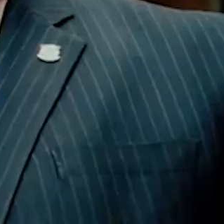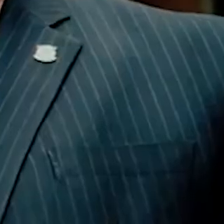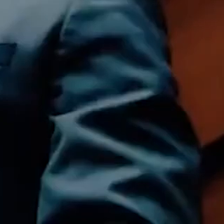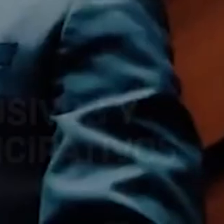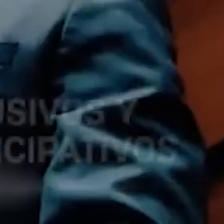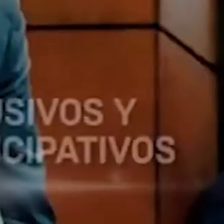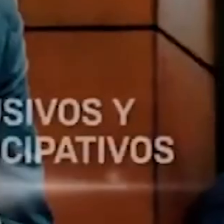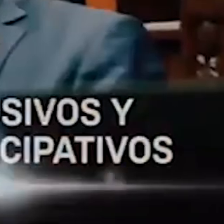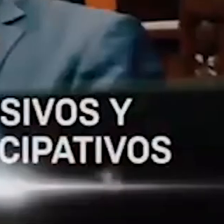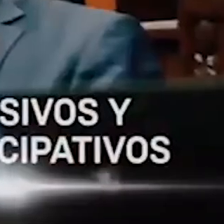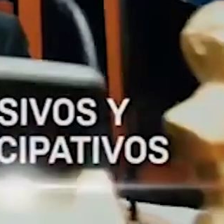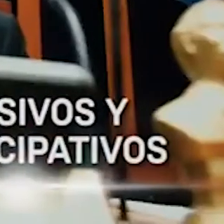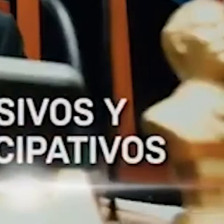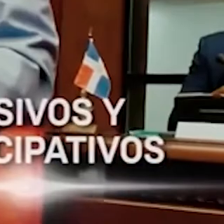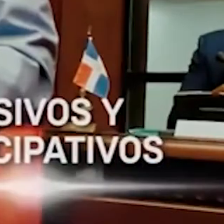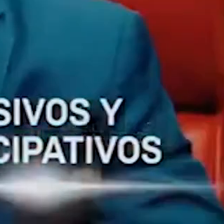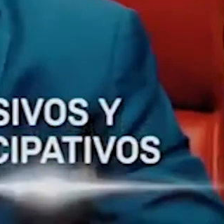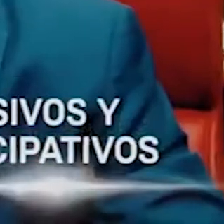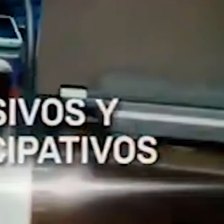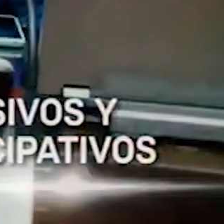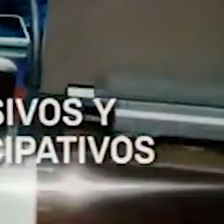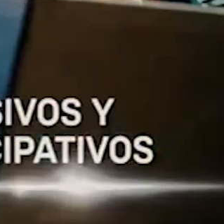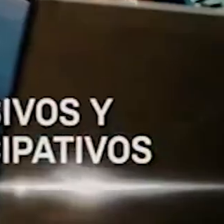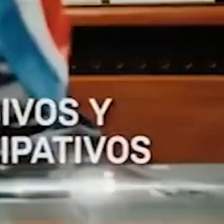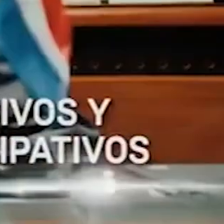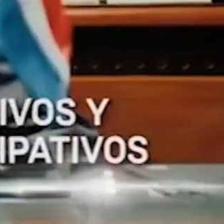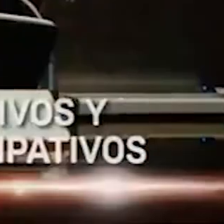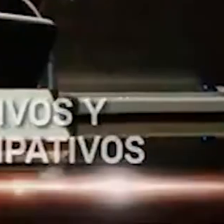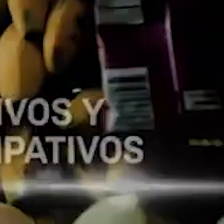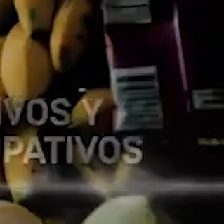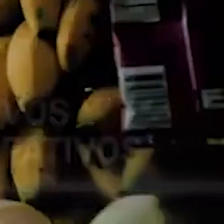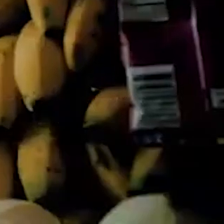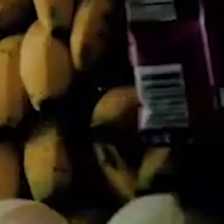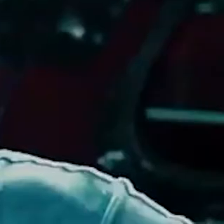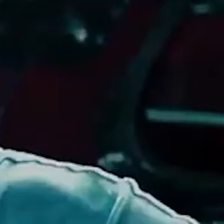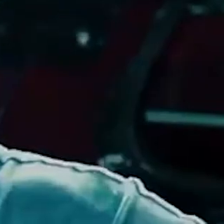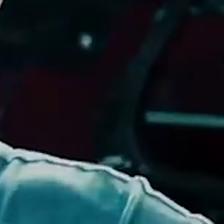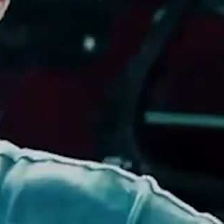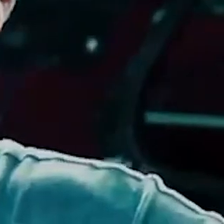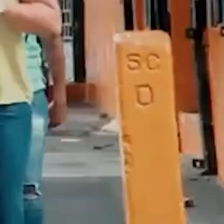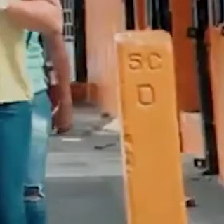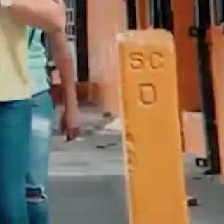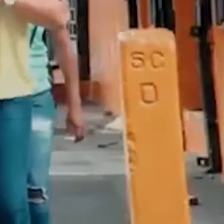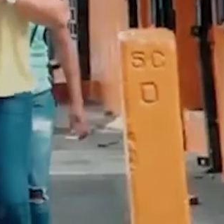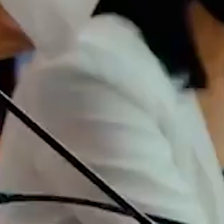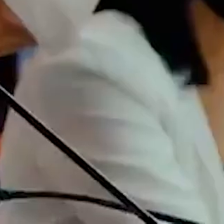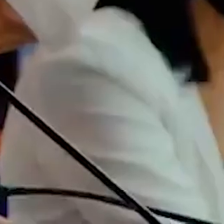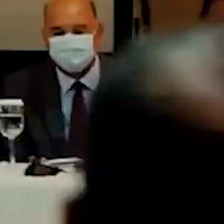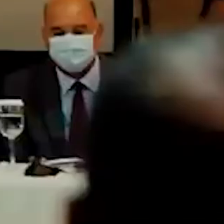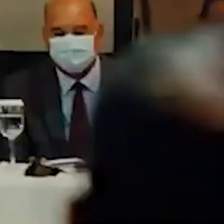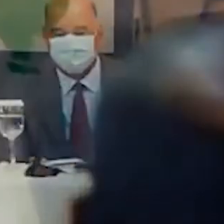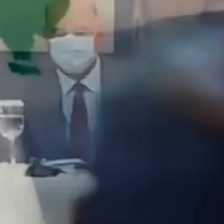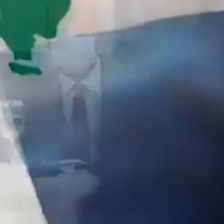gasto publicitario del Poder Ejecutivo entre los años 2011 al 2021. Los senadores entienden